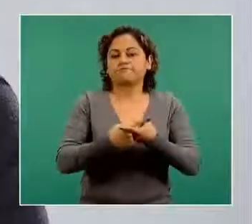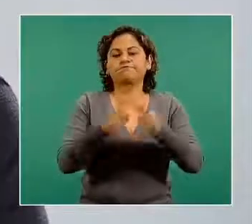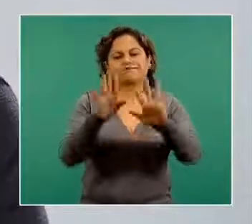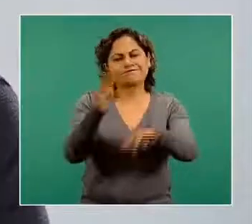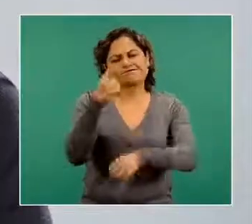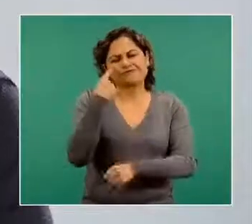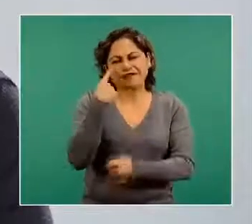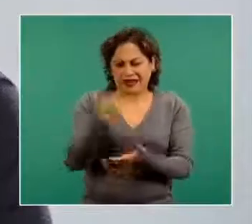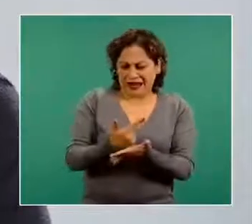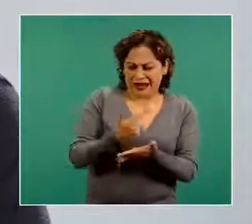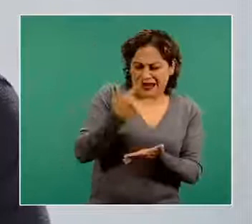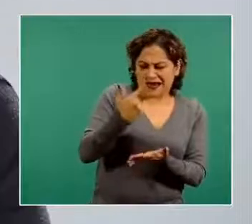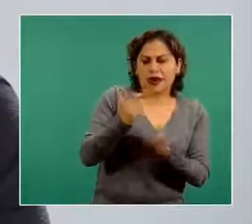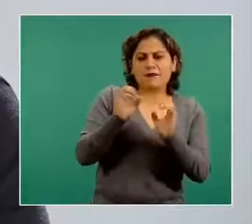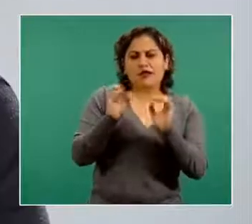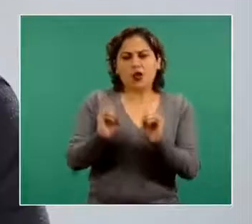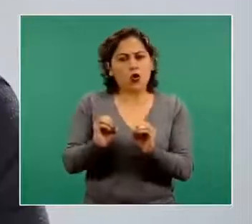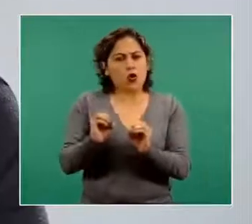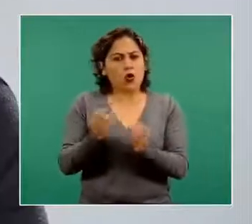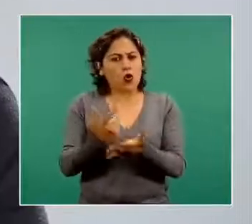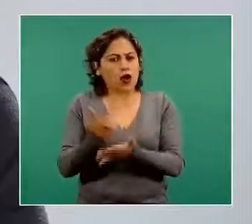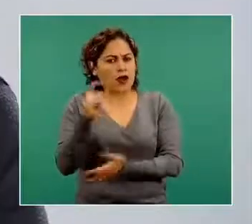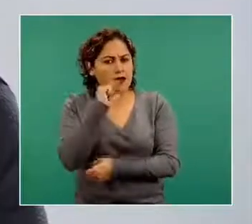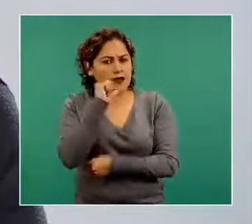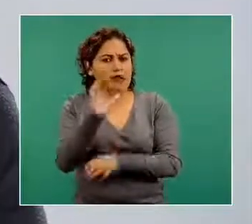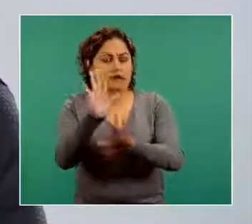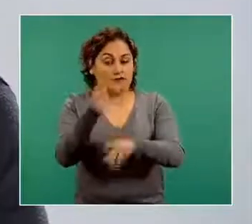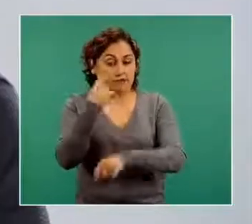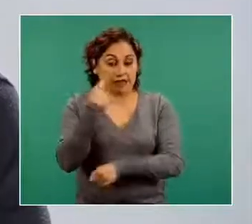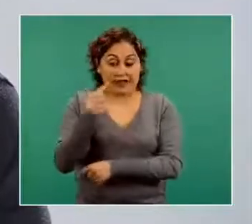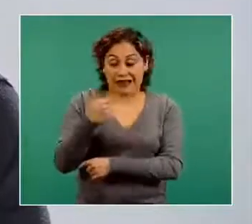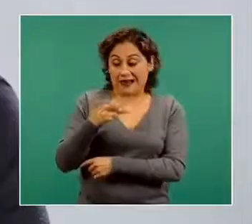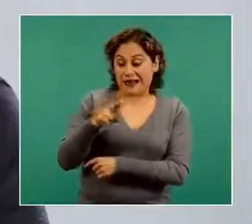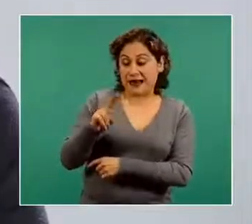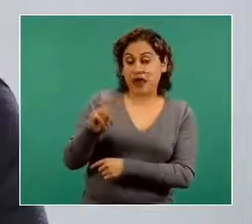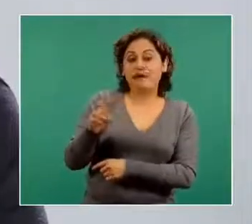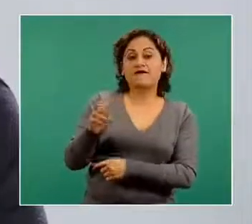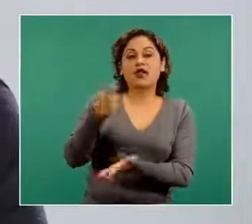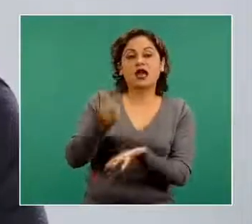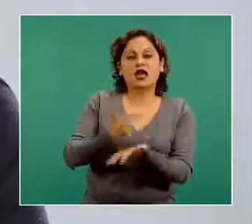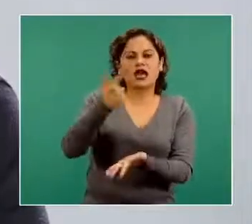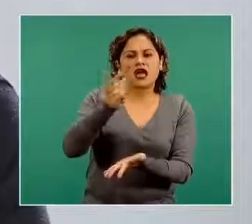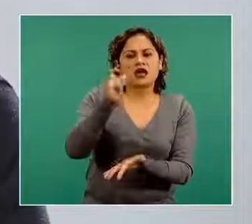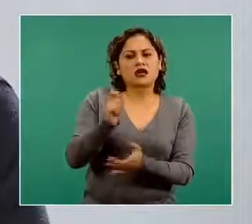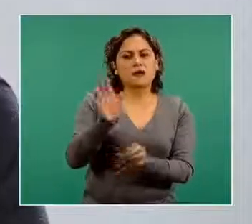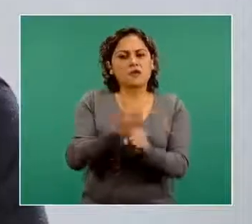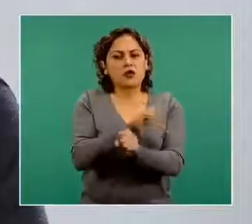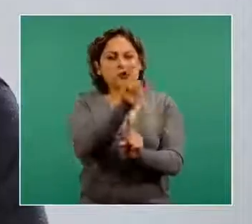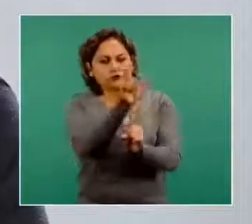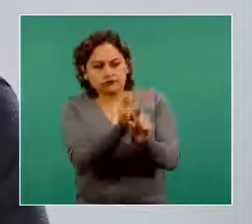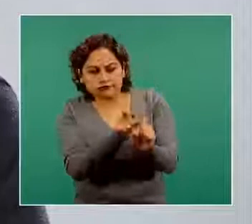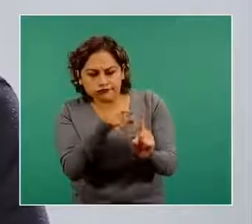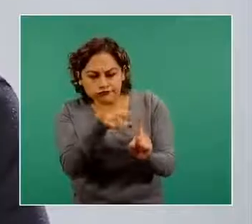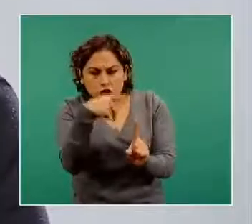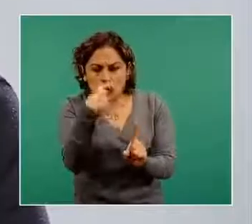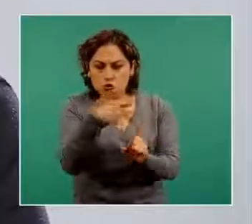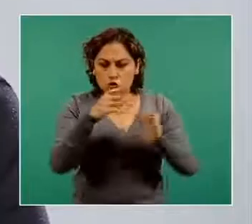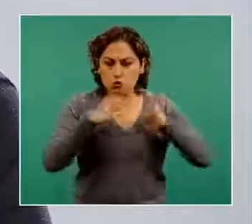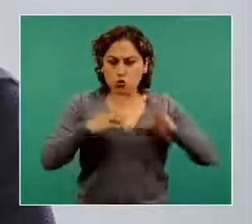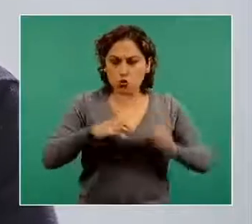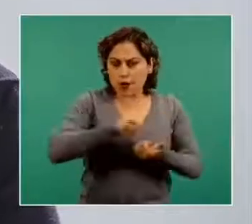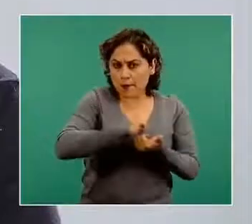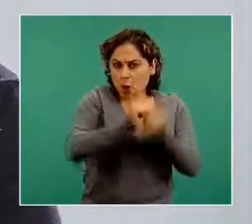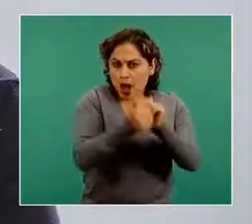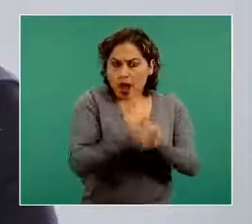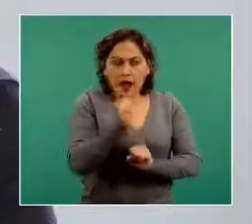clasifica grave o cuándo se clasifica como no grave? Grave, como su nombre lo dice, es porque las manifestaciones o los signos y los síntomas que desarrolla la